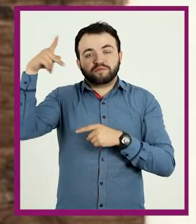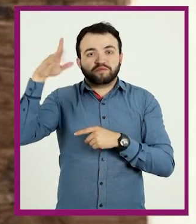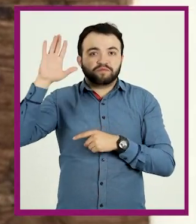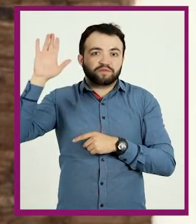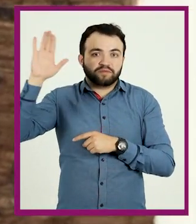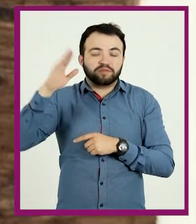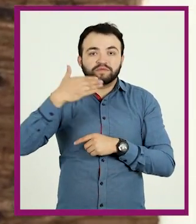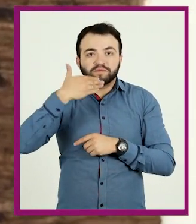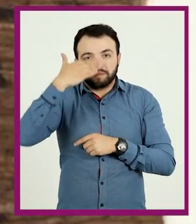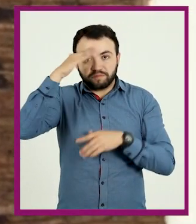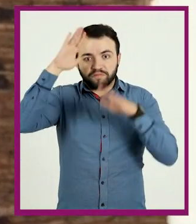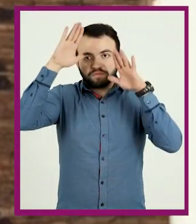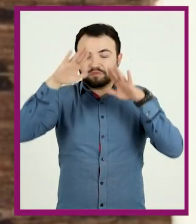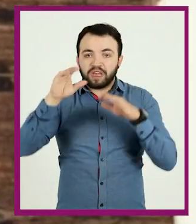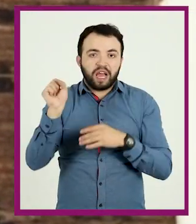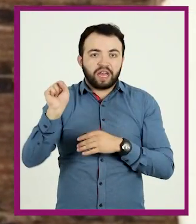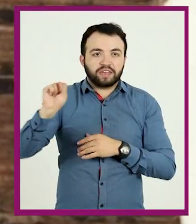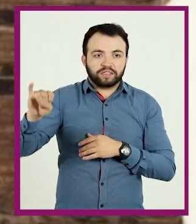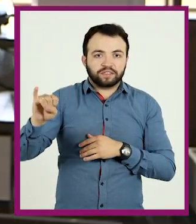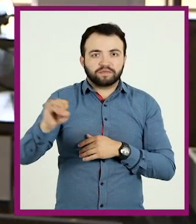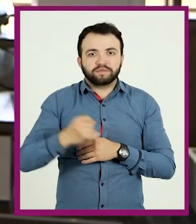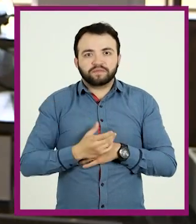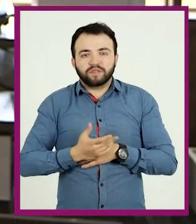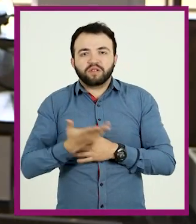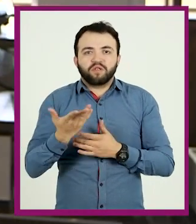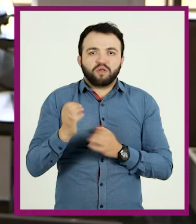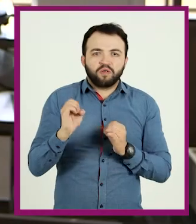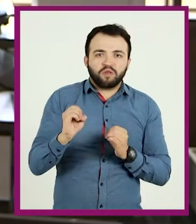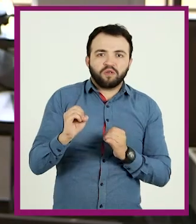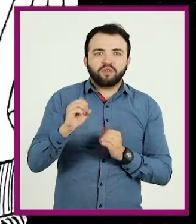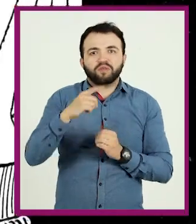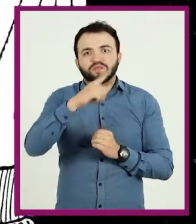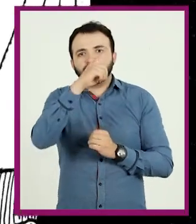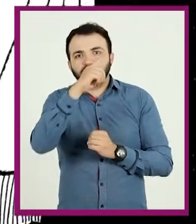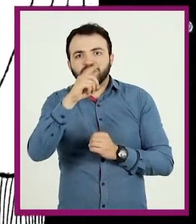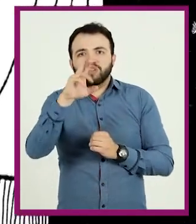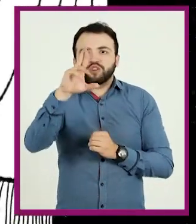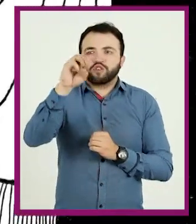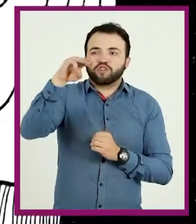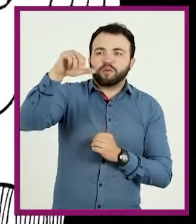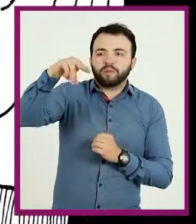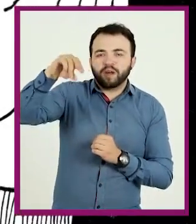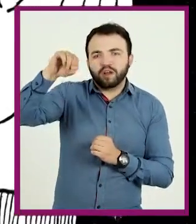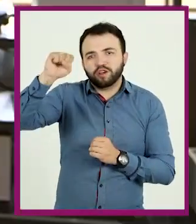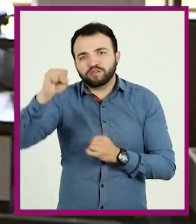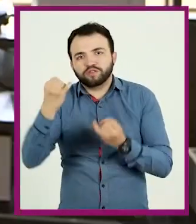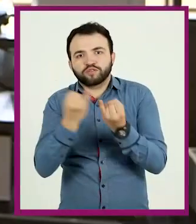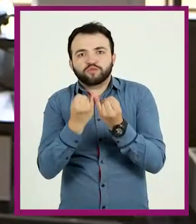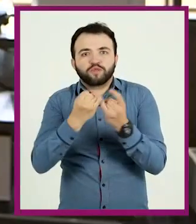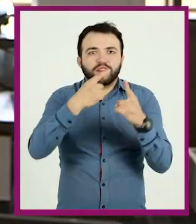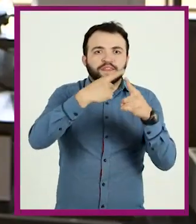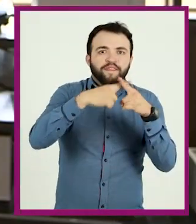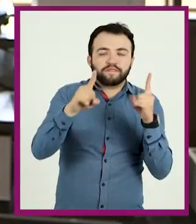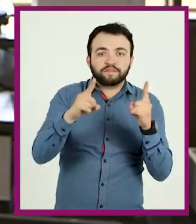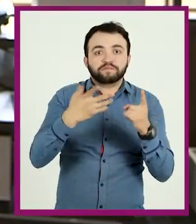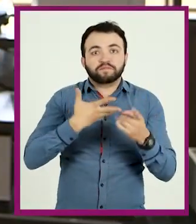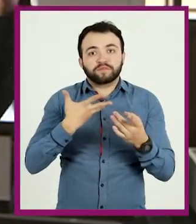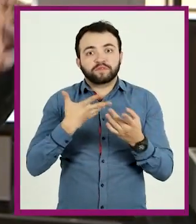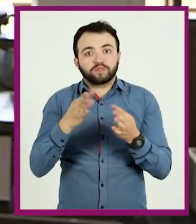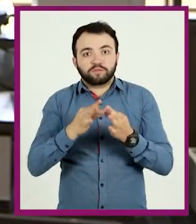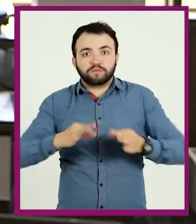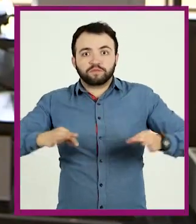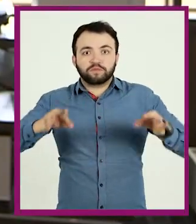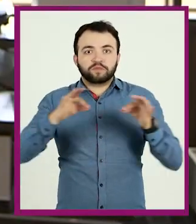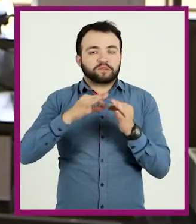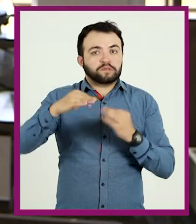de la cual sí hay muchos textos y se sabe más o menos cómo sonaba. Y también hay una parte muy importante